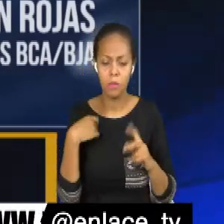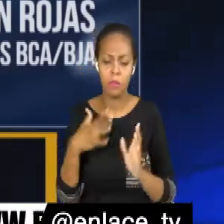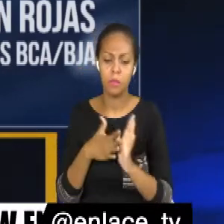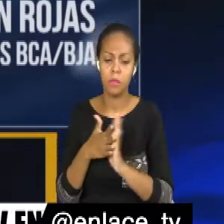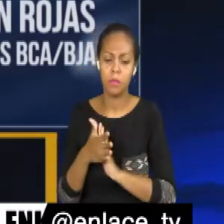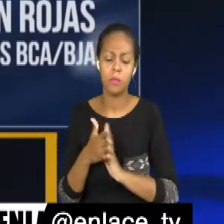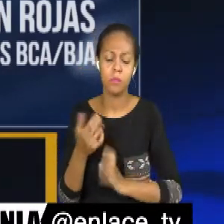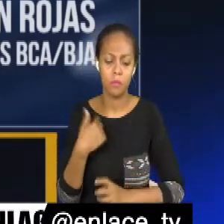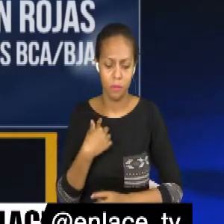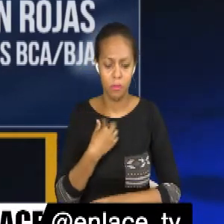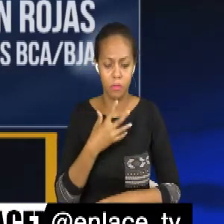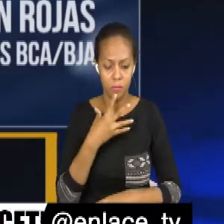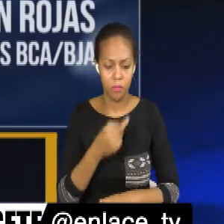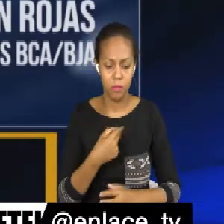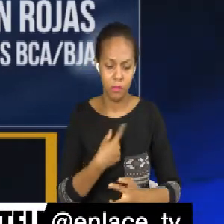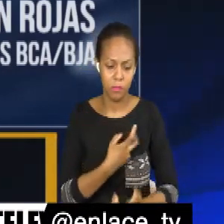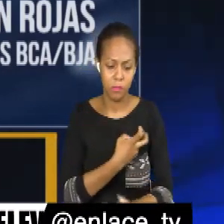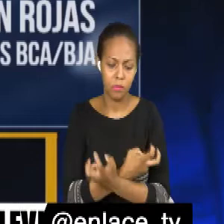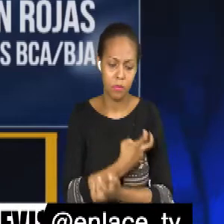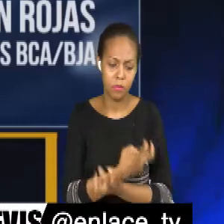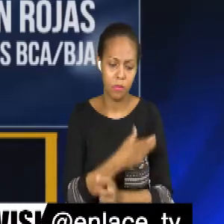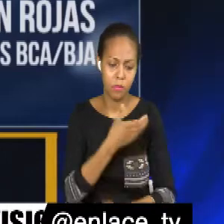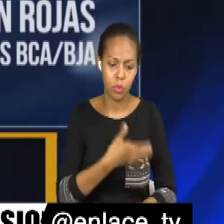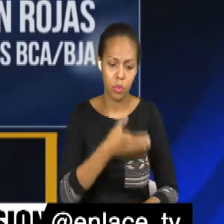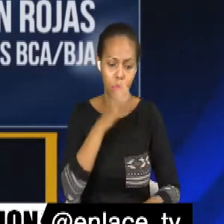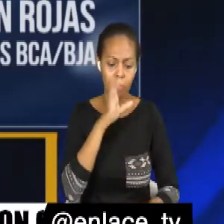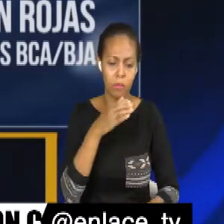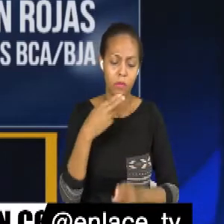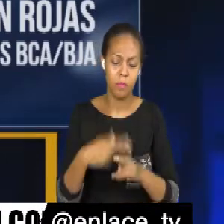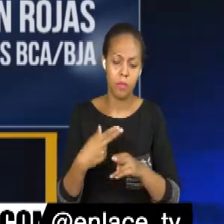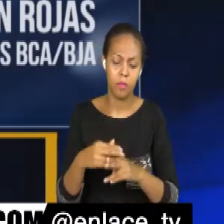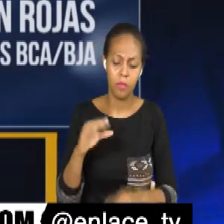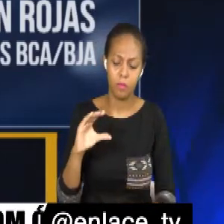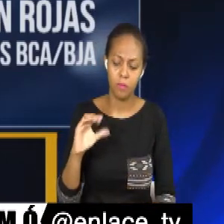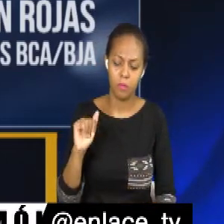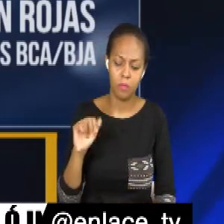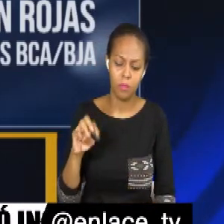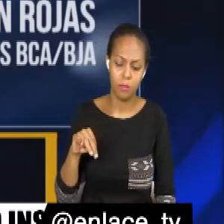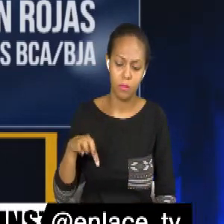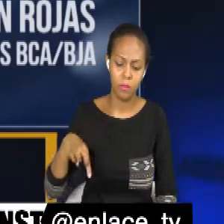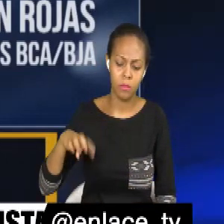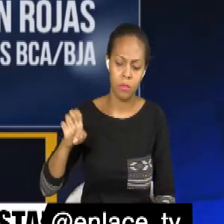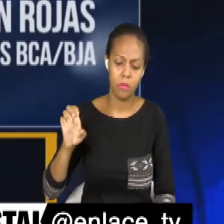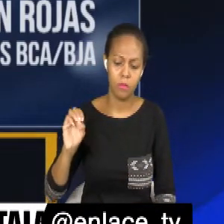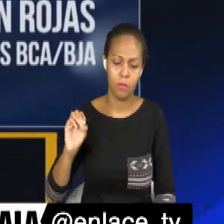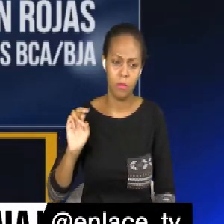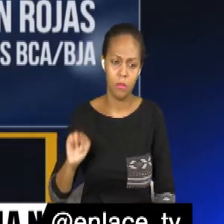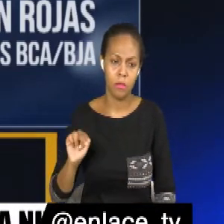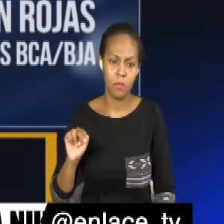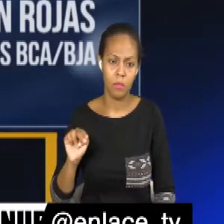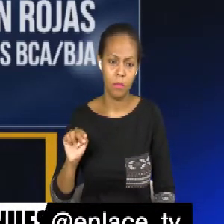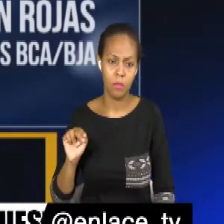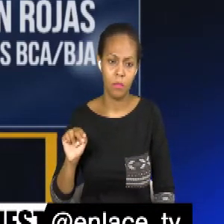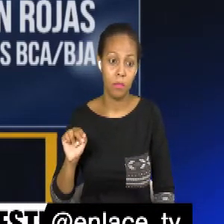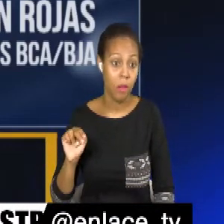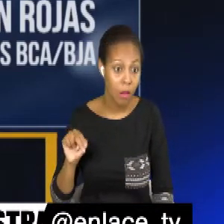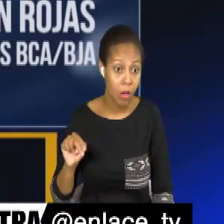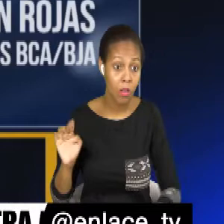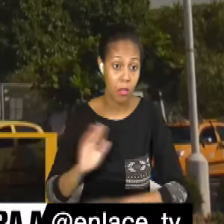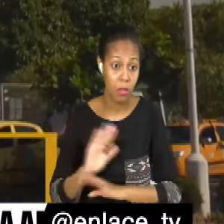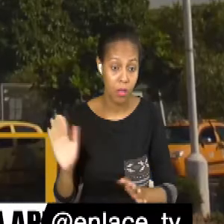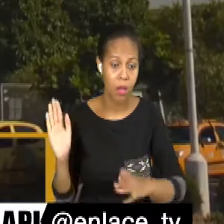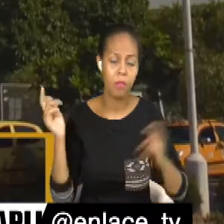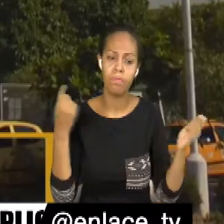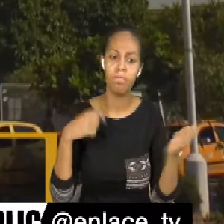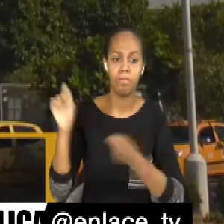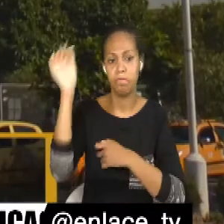producto raticida de nombre Campeón y es transportada a la unidad clínica, a la policlínica de Ecopetrol.